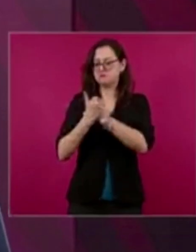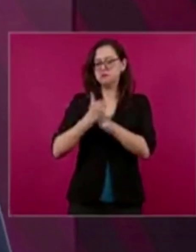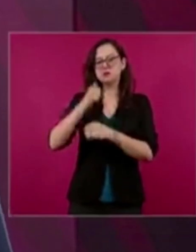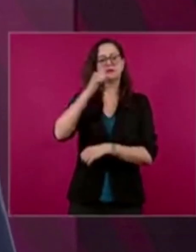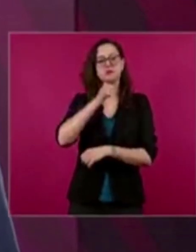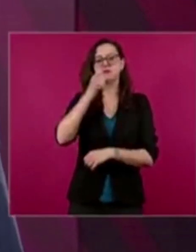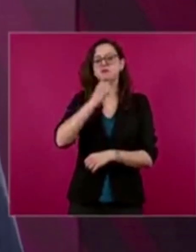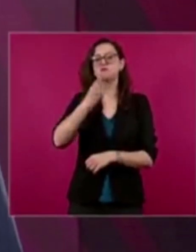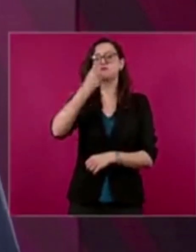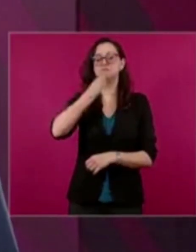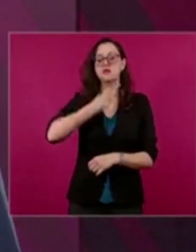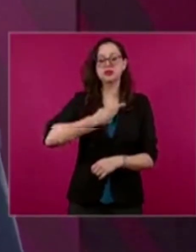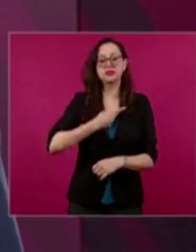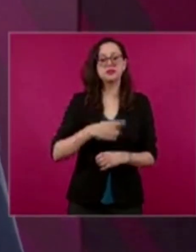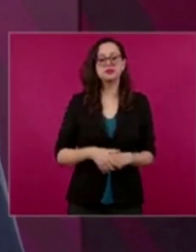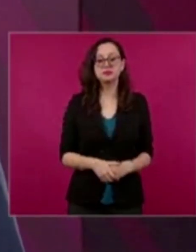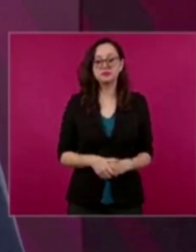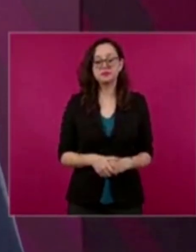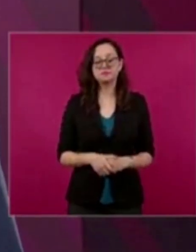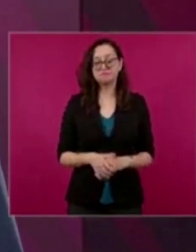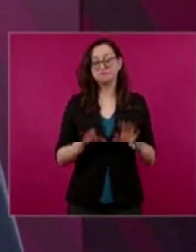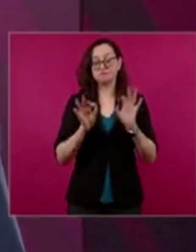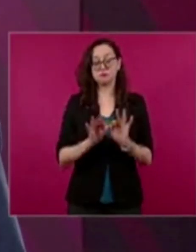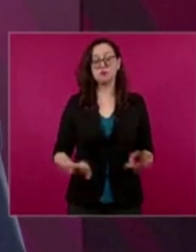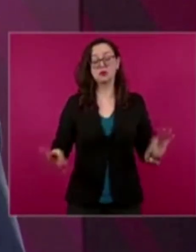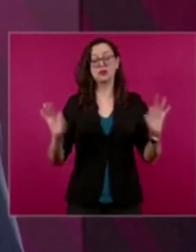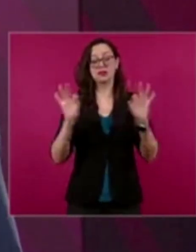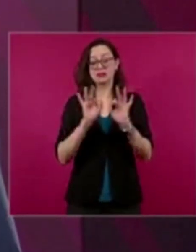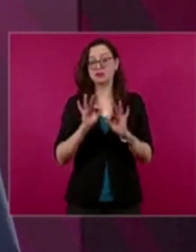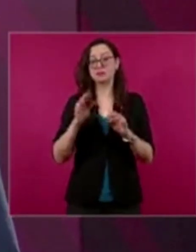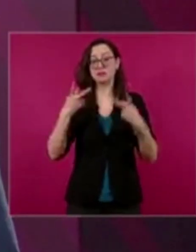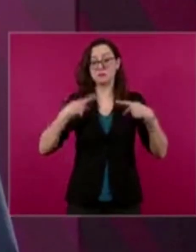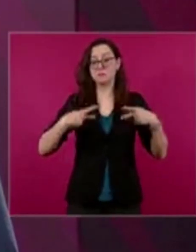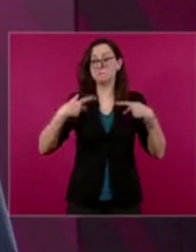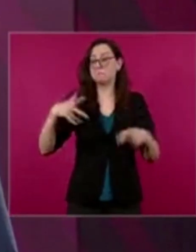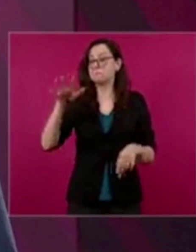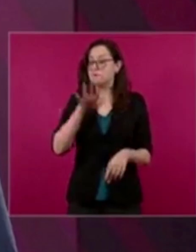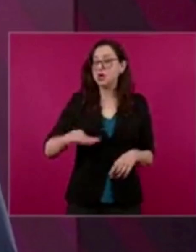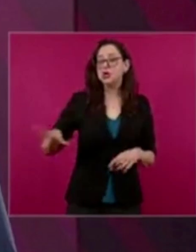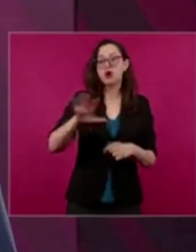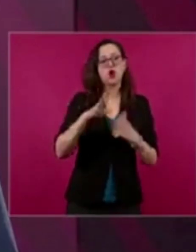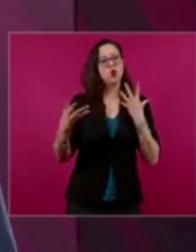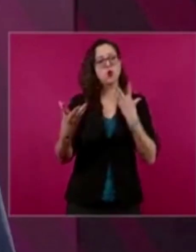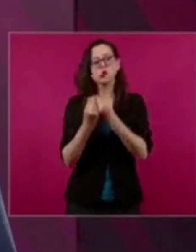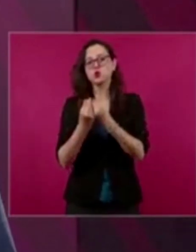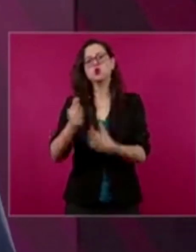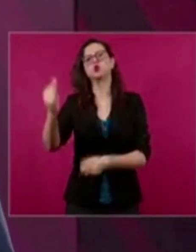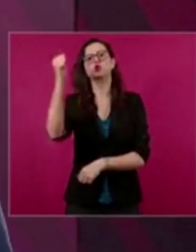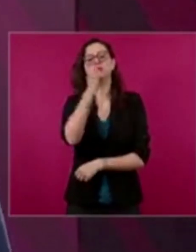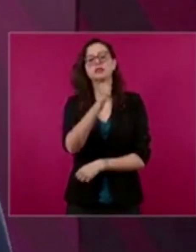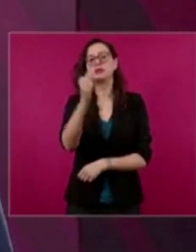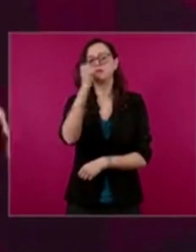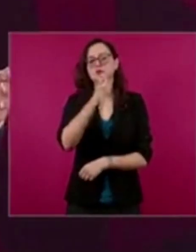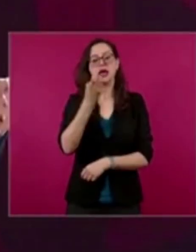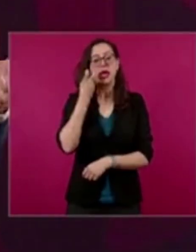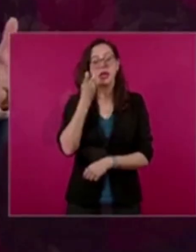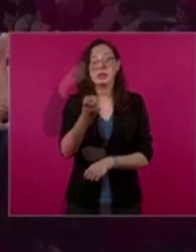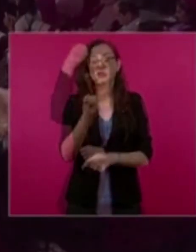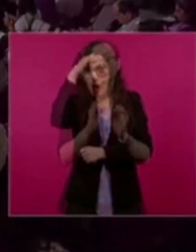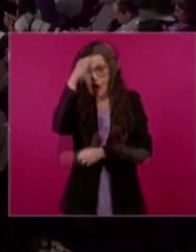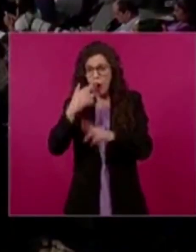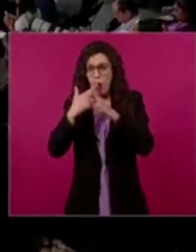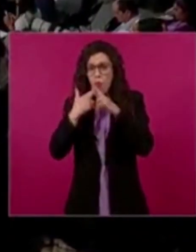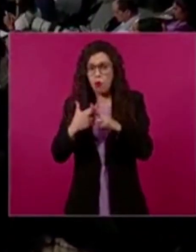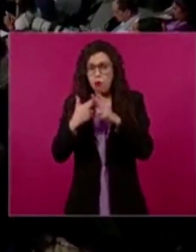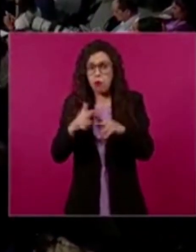congreso escuche bien parte de este paquete es una reforma que eleve a Rango constitucional un programa social de apoyo a mujeres entre